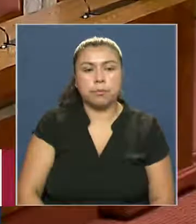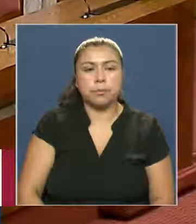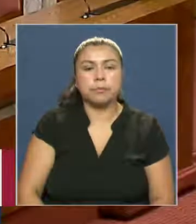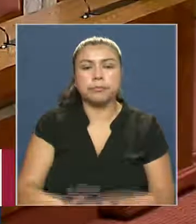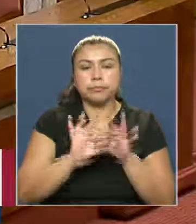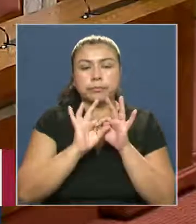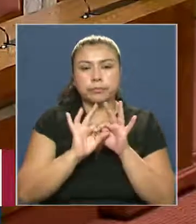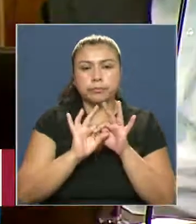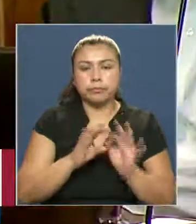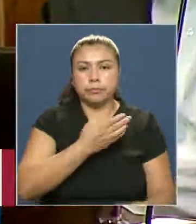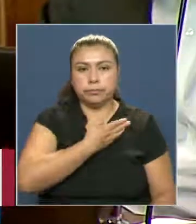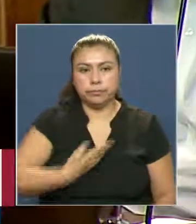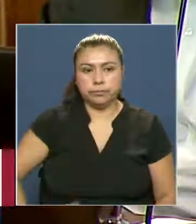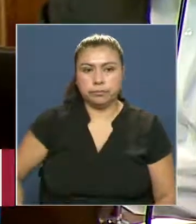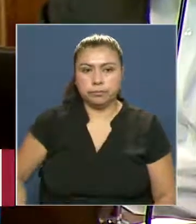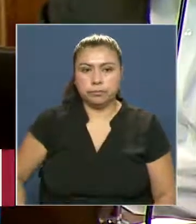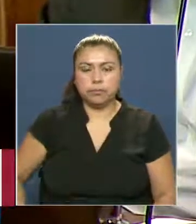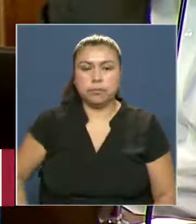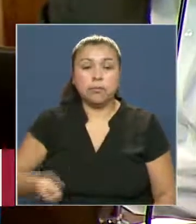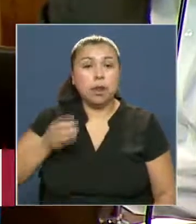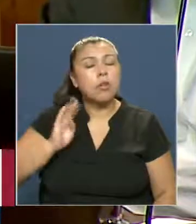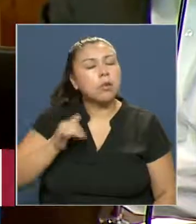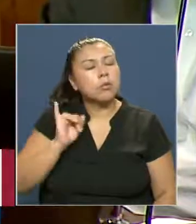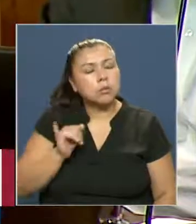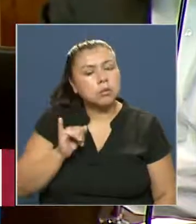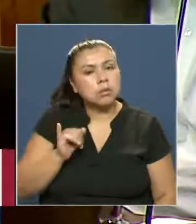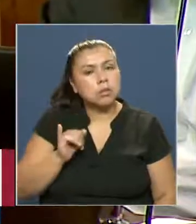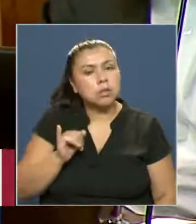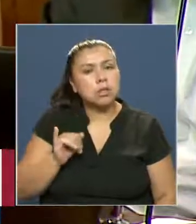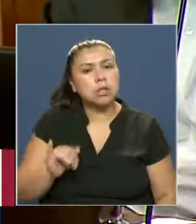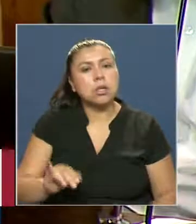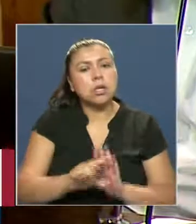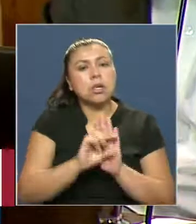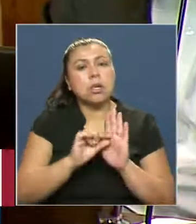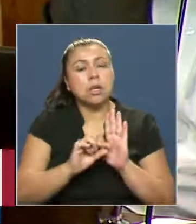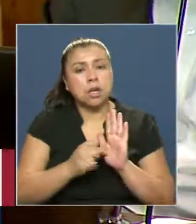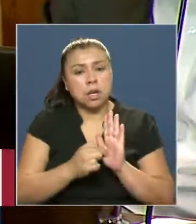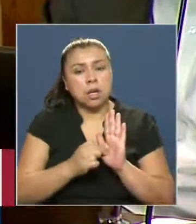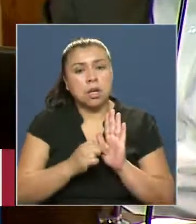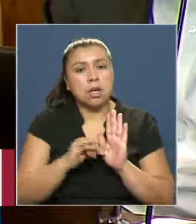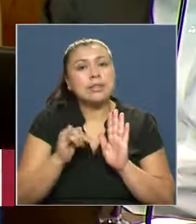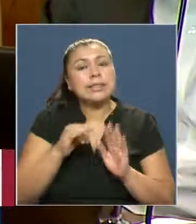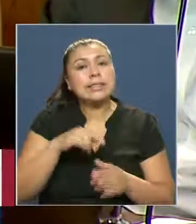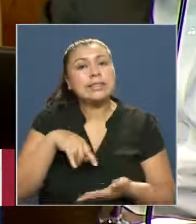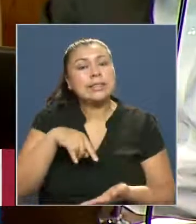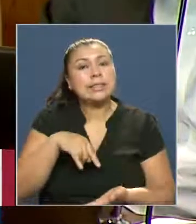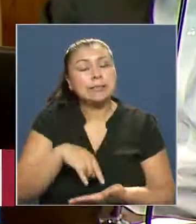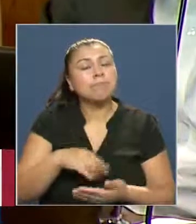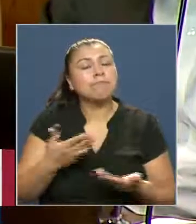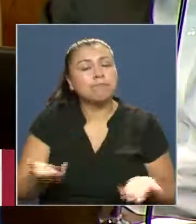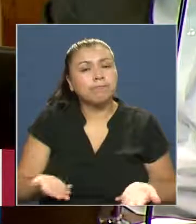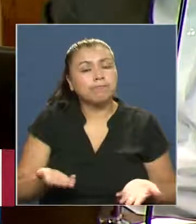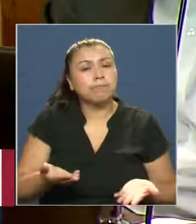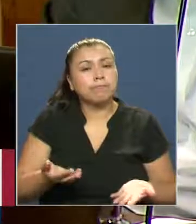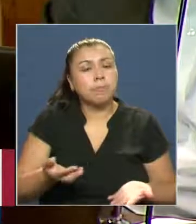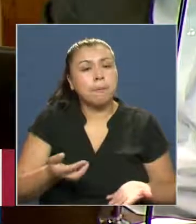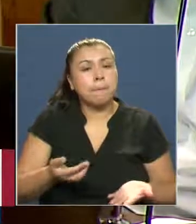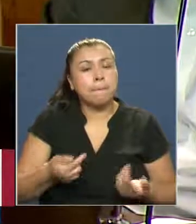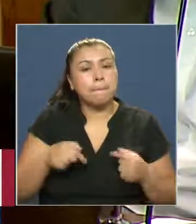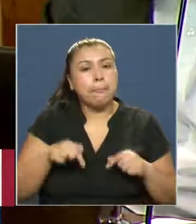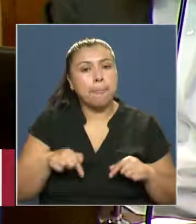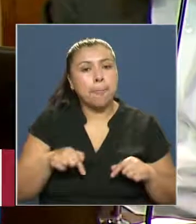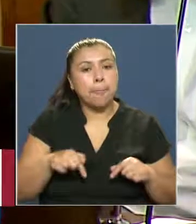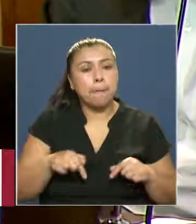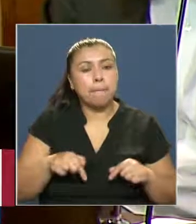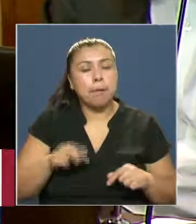Gracias, presidenta. Debo valorar esta moción parlamentaria que lo que hace es prohibir el aumento